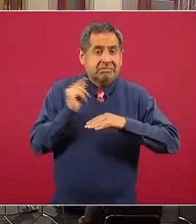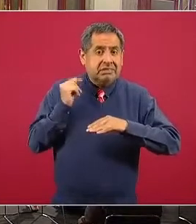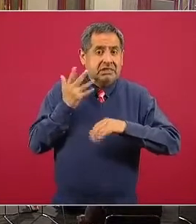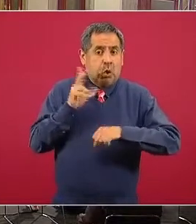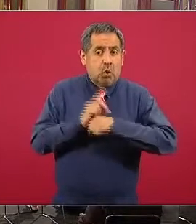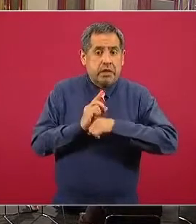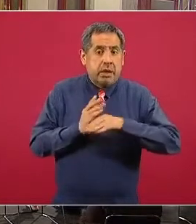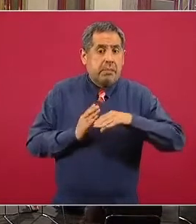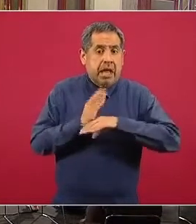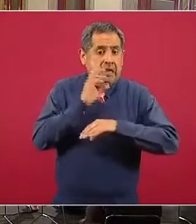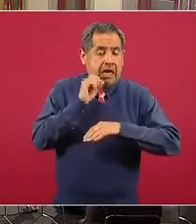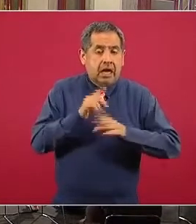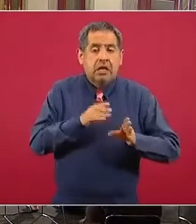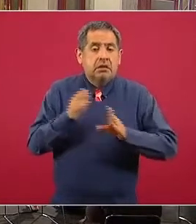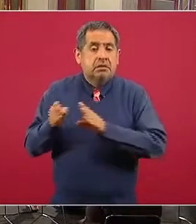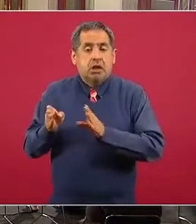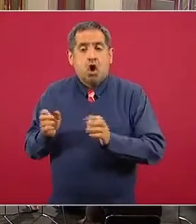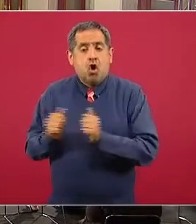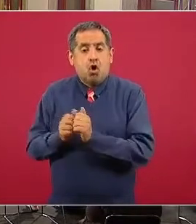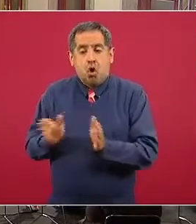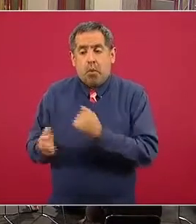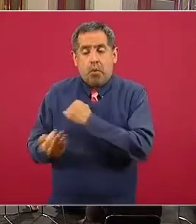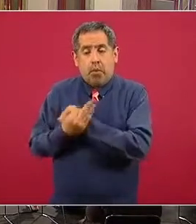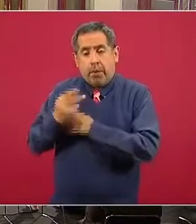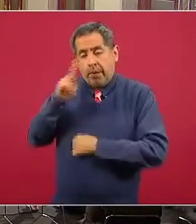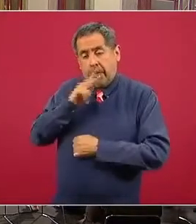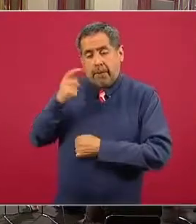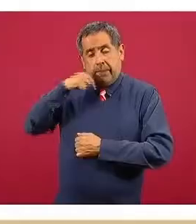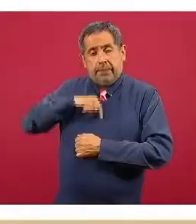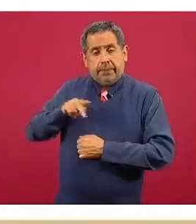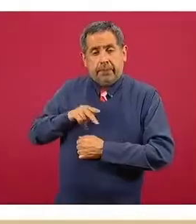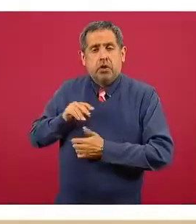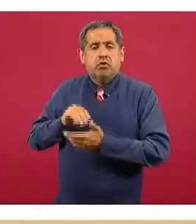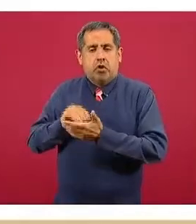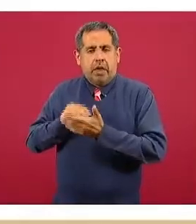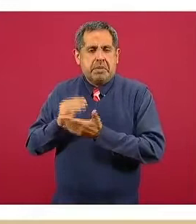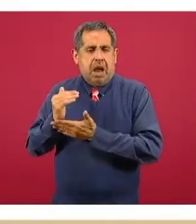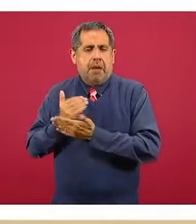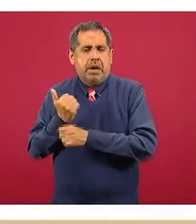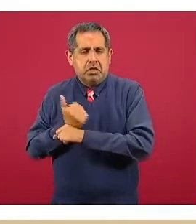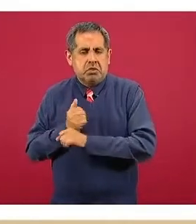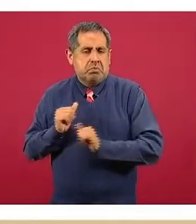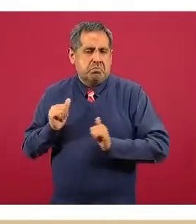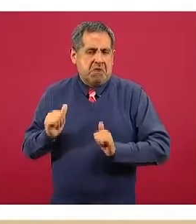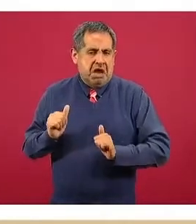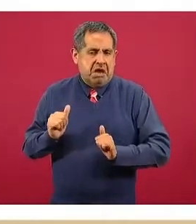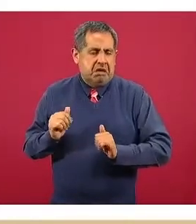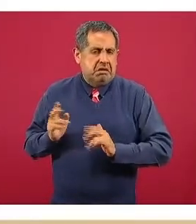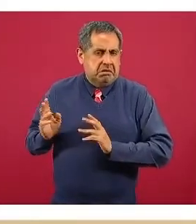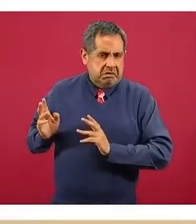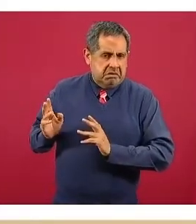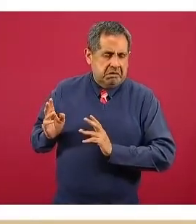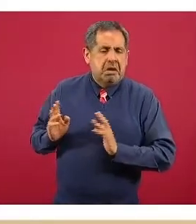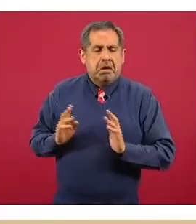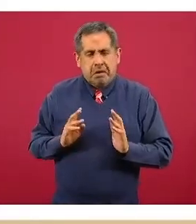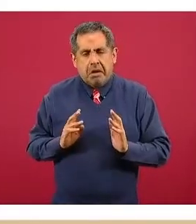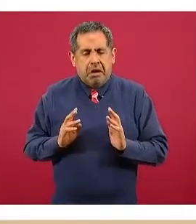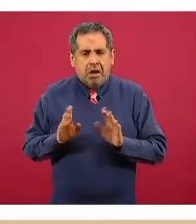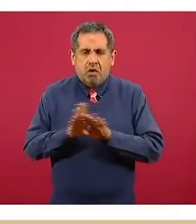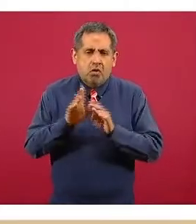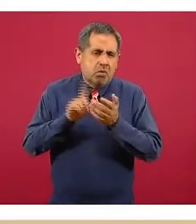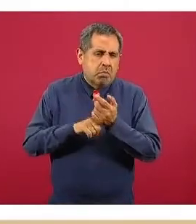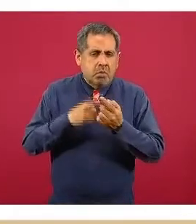5 días, y en el caso de las camas de ventilador todavía estamos en un rango, digamos, amarillo, por debajo de lo que